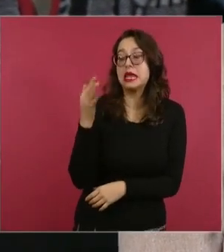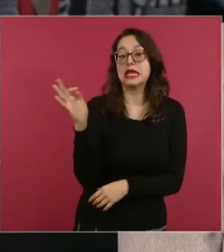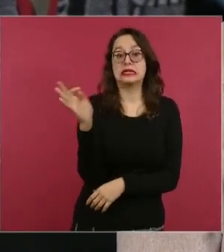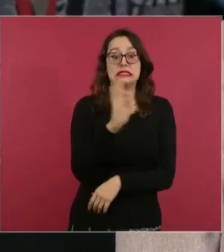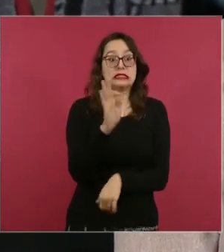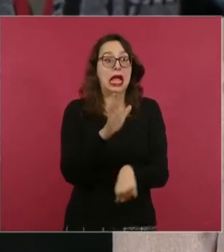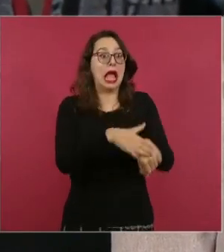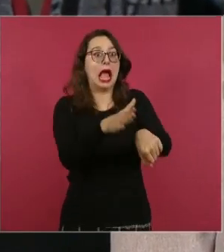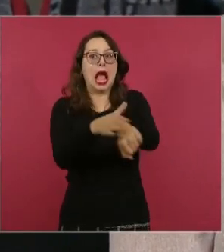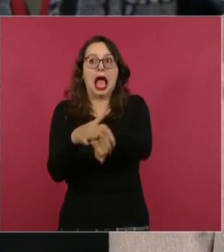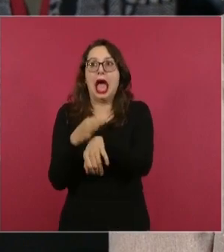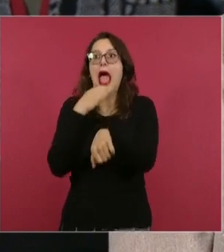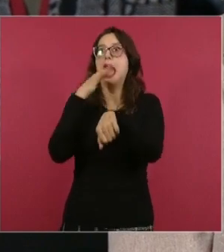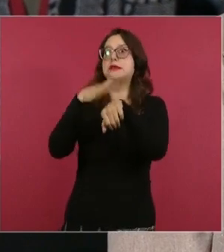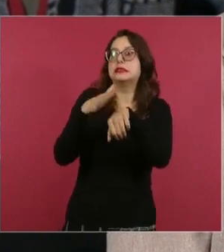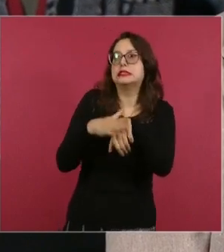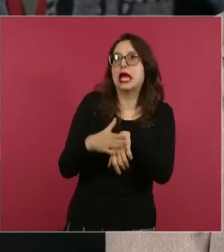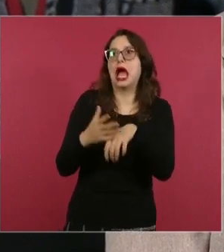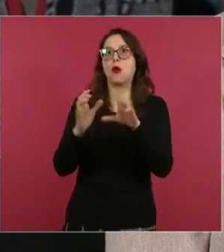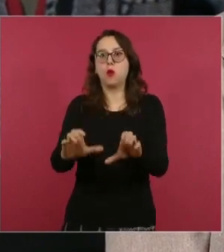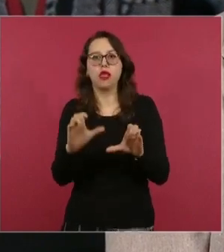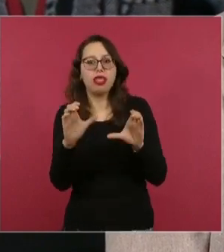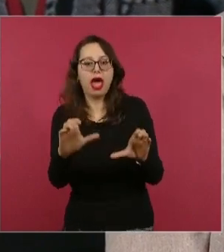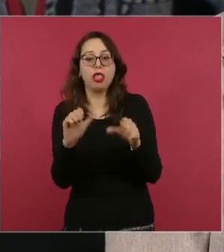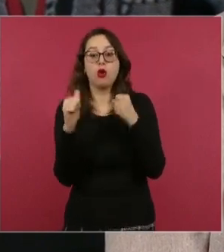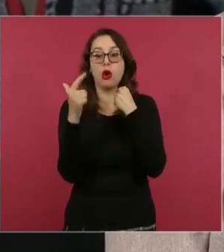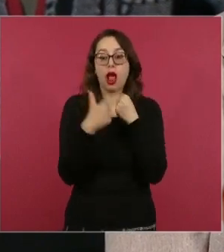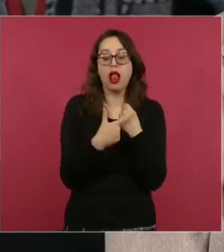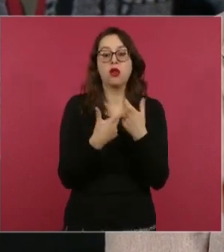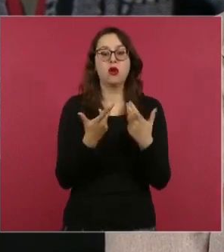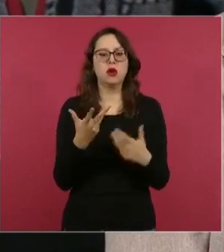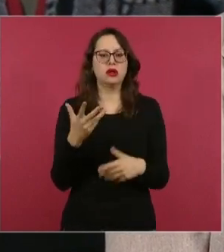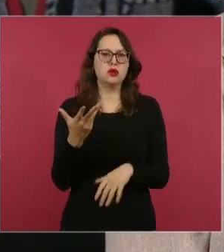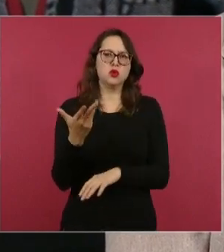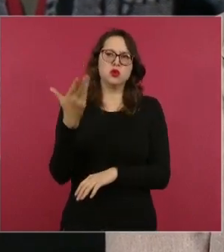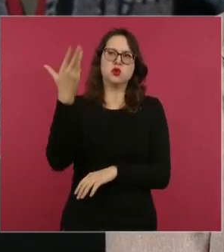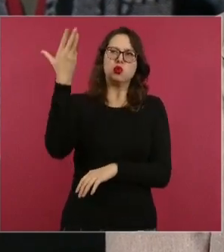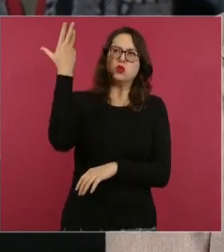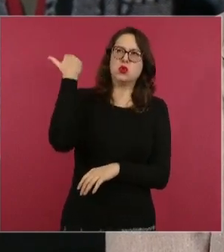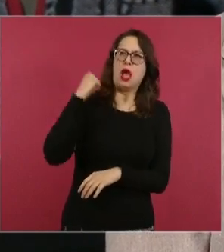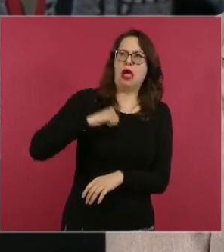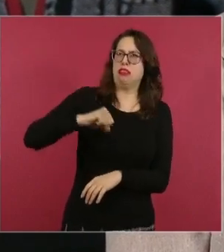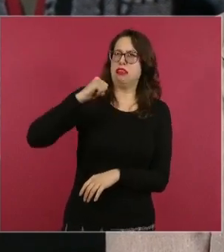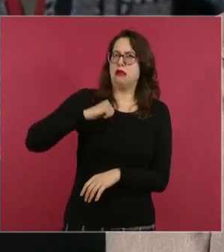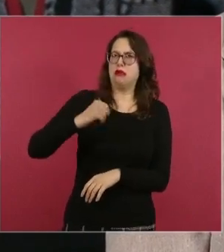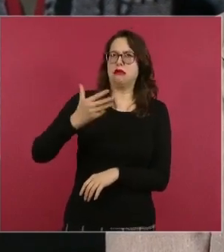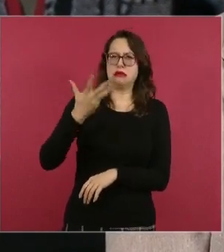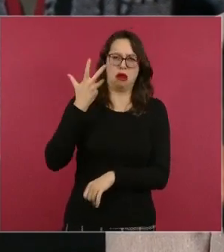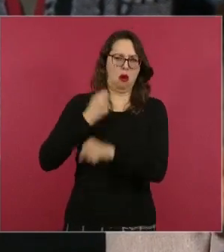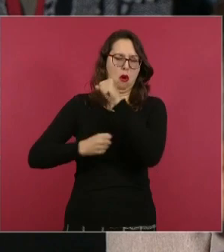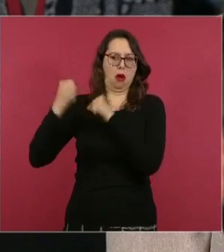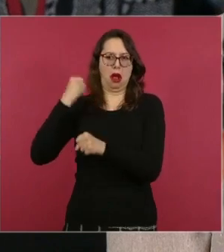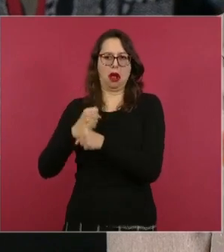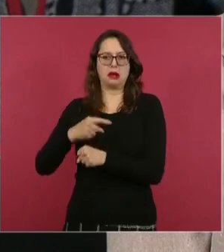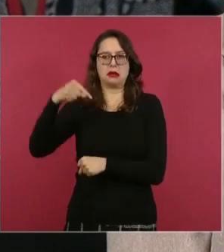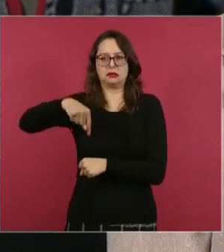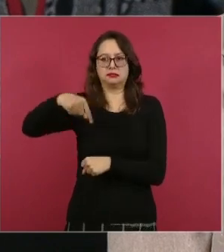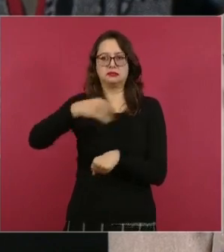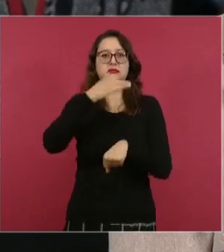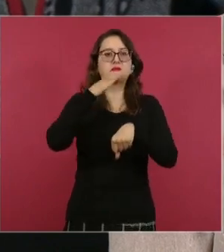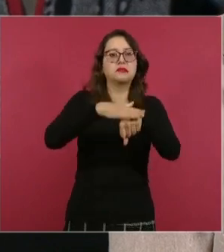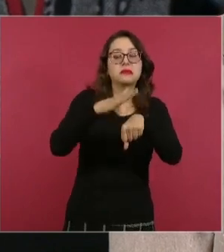rec yo que cuando empezaba la mañanera algunas veces algunas tormentas tropicales se alertaban aquí no ha